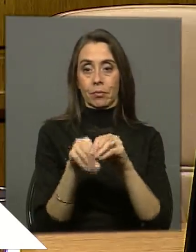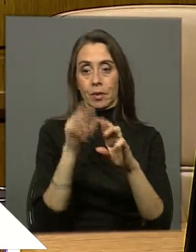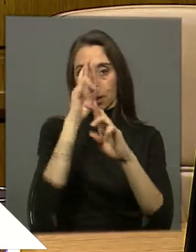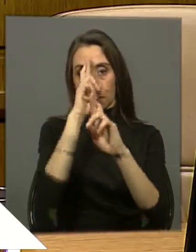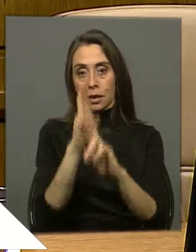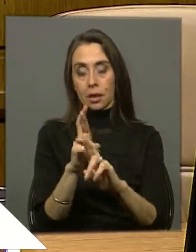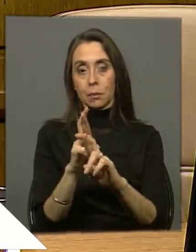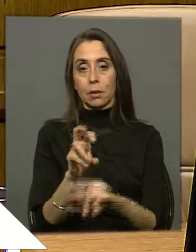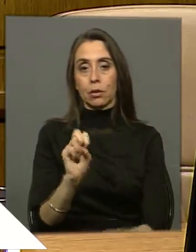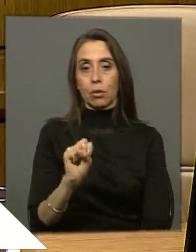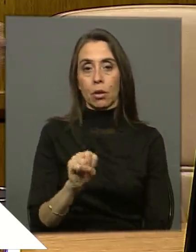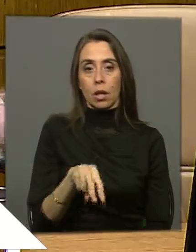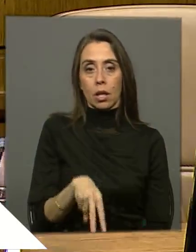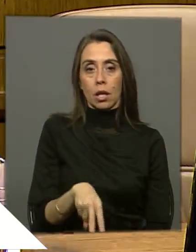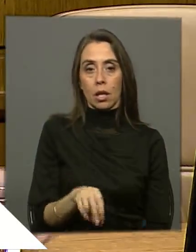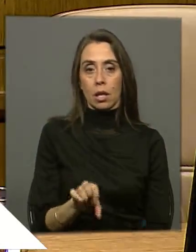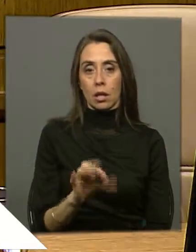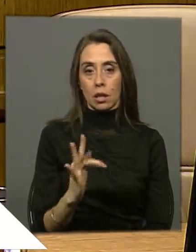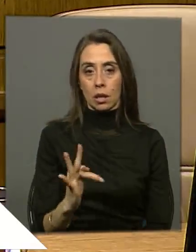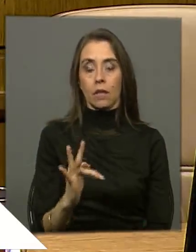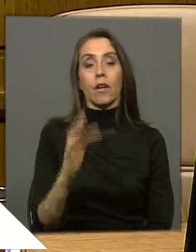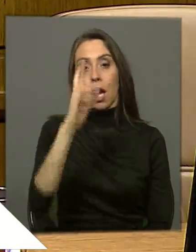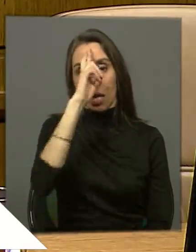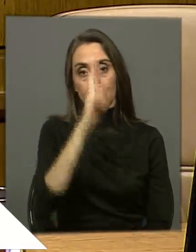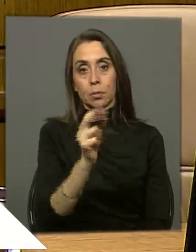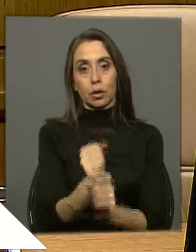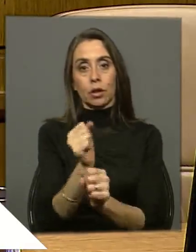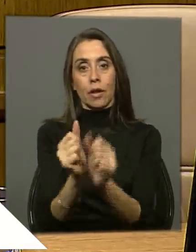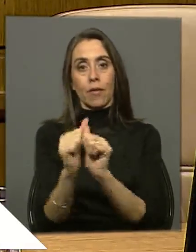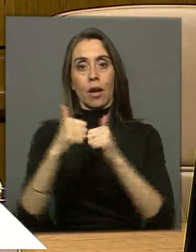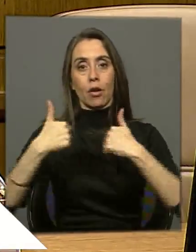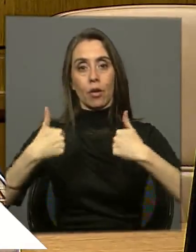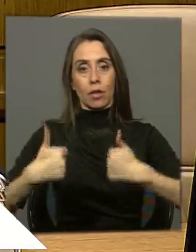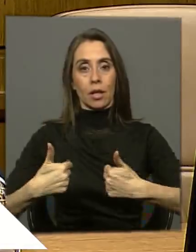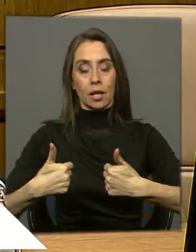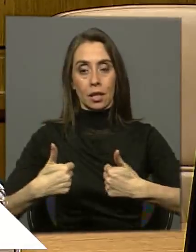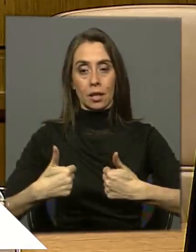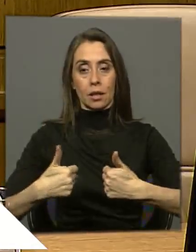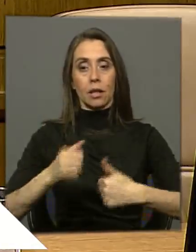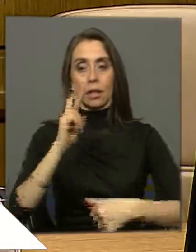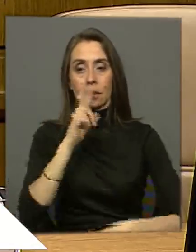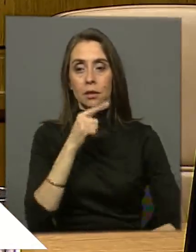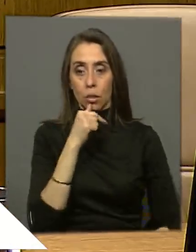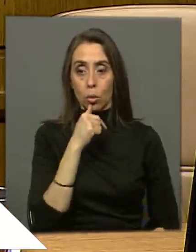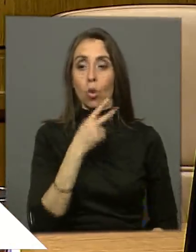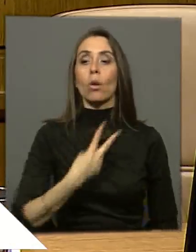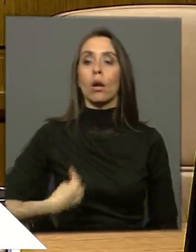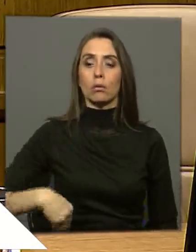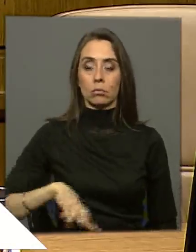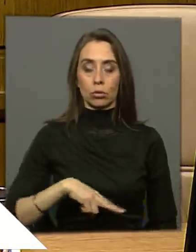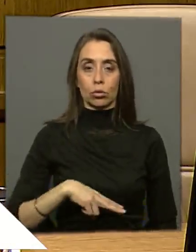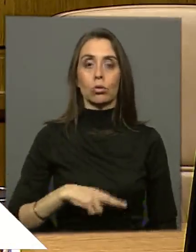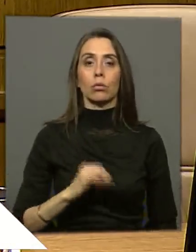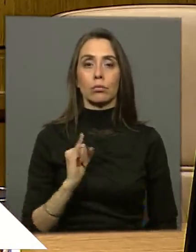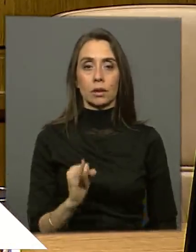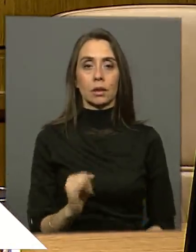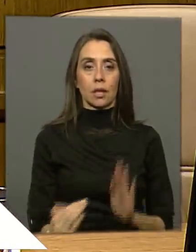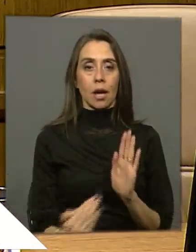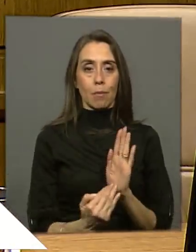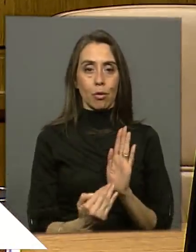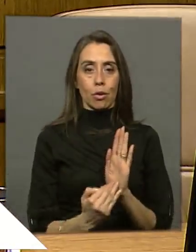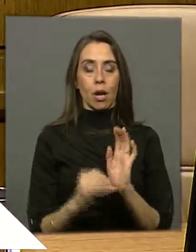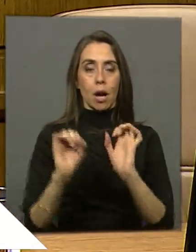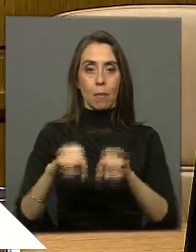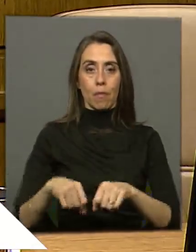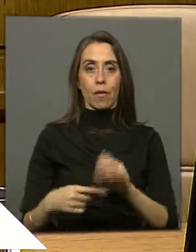que le tengo a la ANEF, por el respeto que tengo por el trabajo de sus dirigentes, sin duda yo creo que nosotros debemos apoyar y